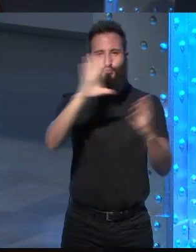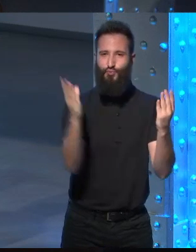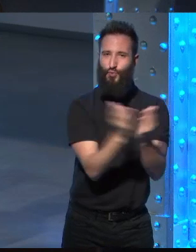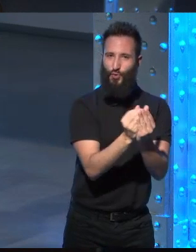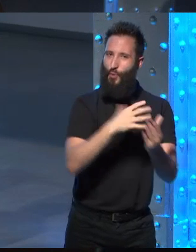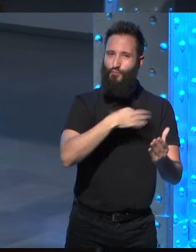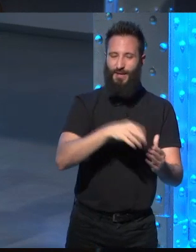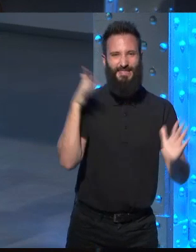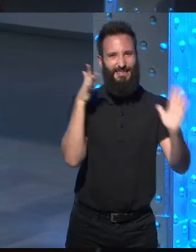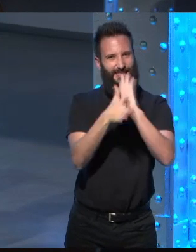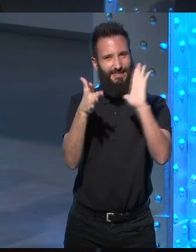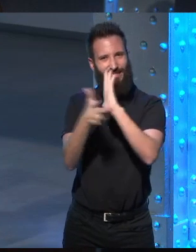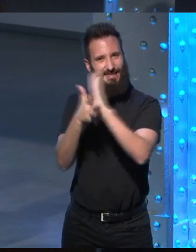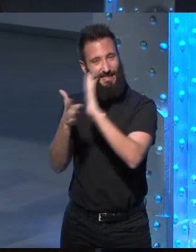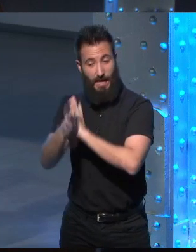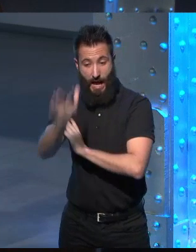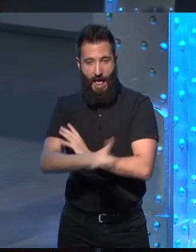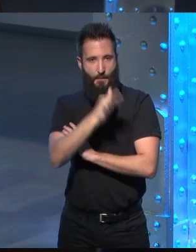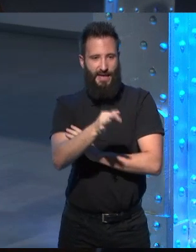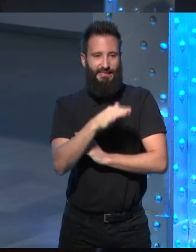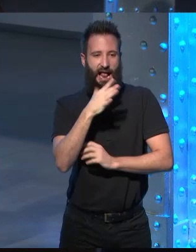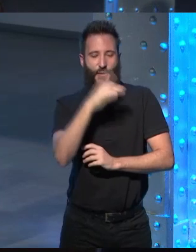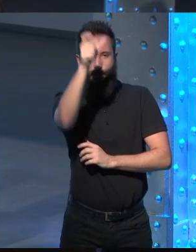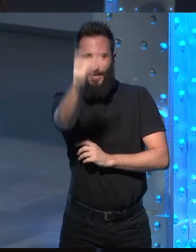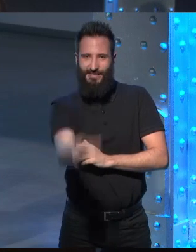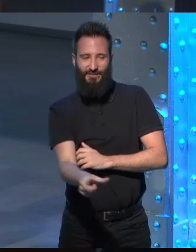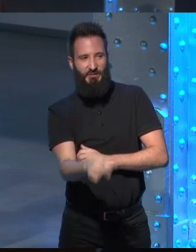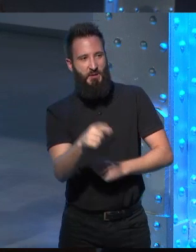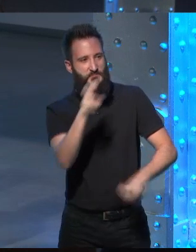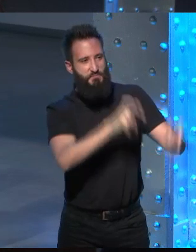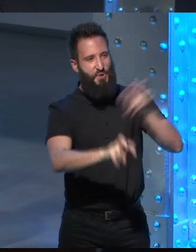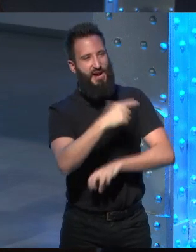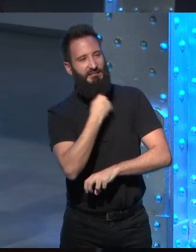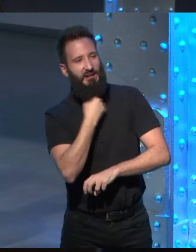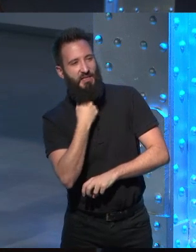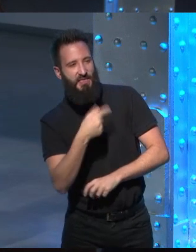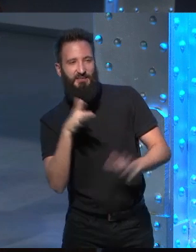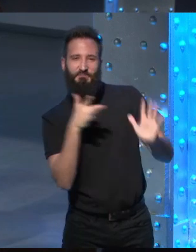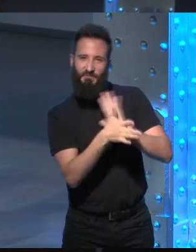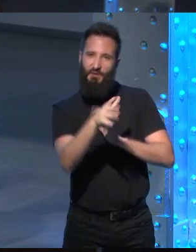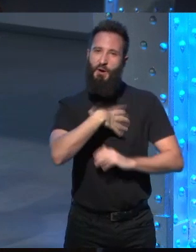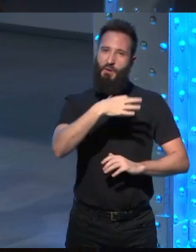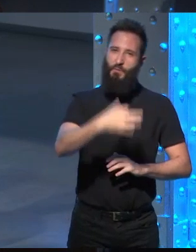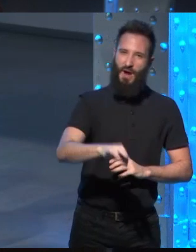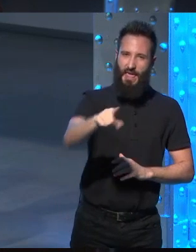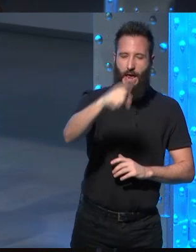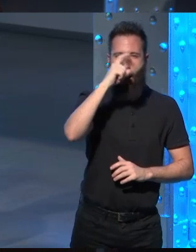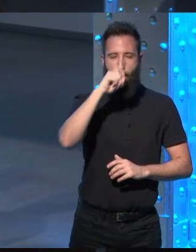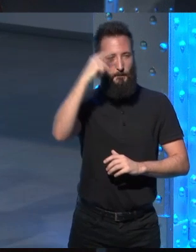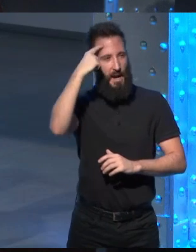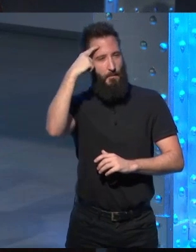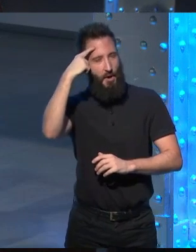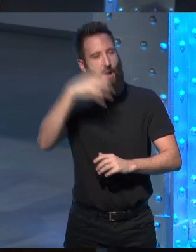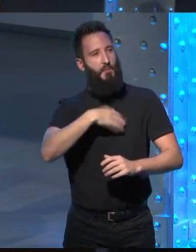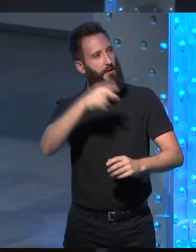Y además, cuando uno se ríe de algo y cuando le encuentra la gracia, esto también hace que tenga más adhesión a la memoria y que luego